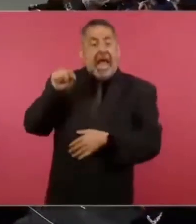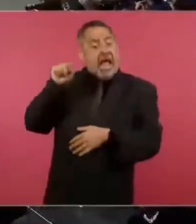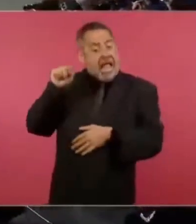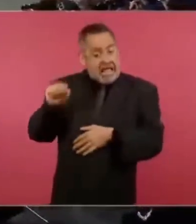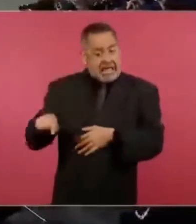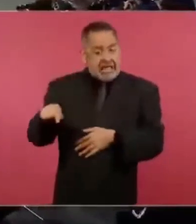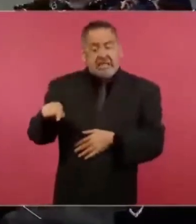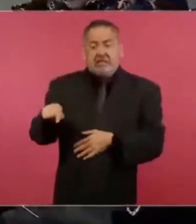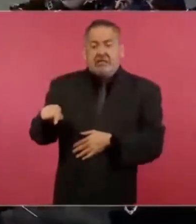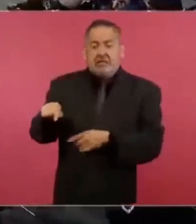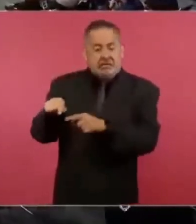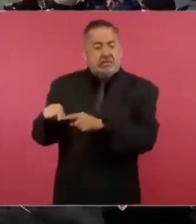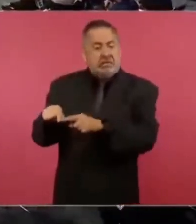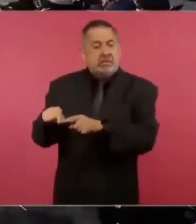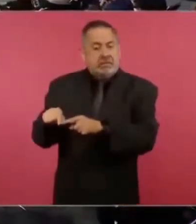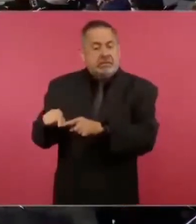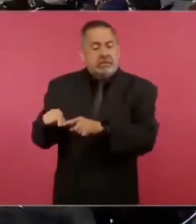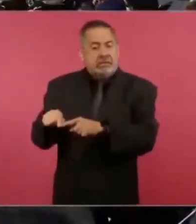Ahí,